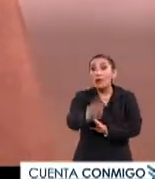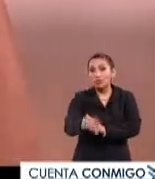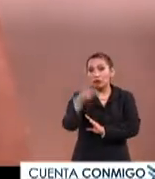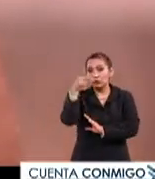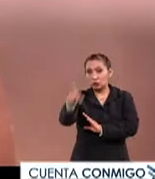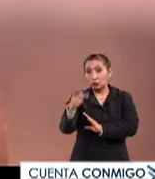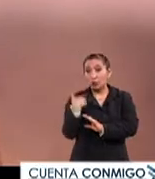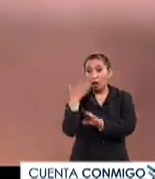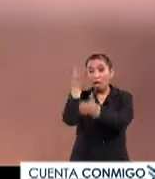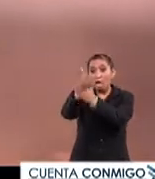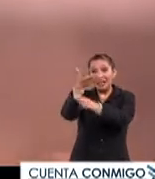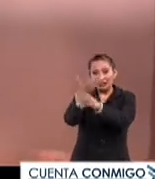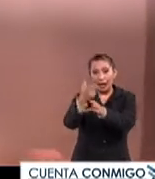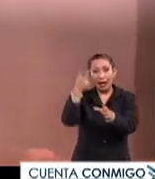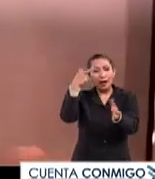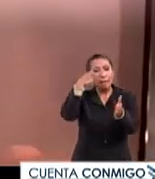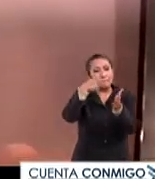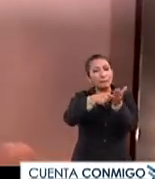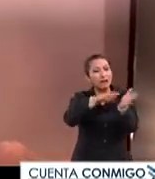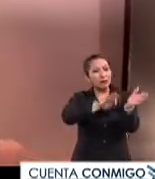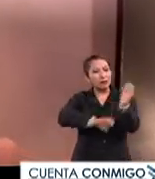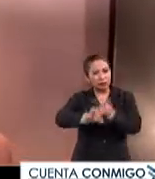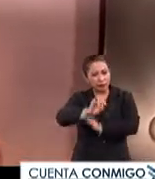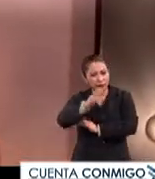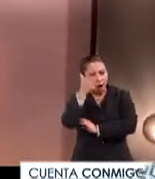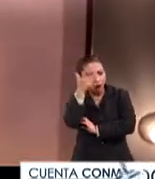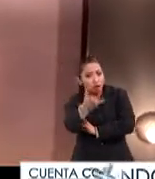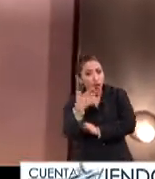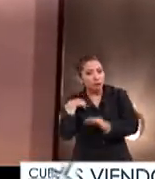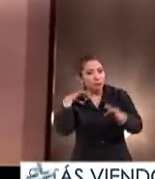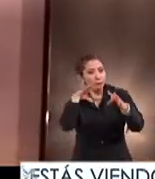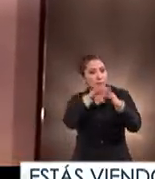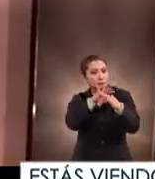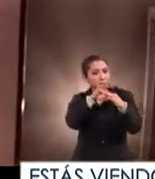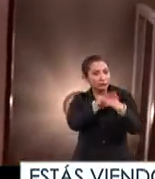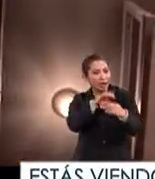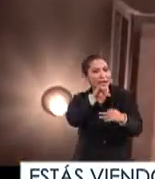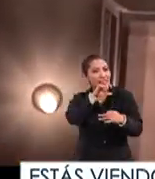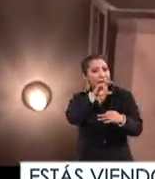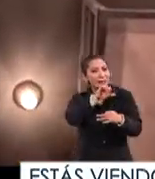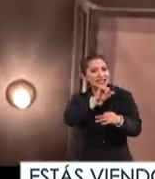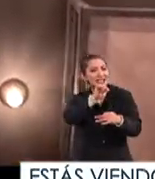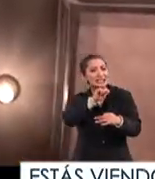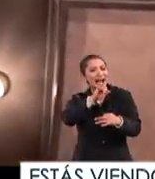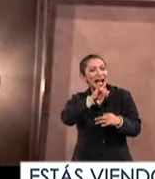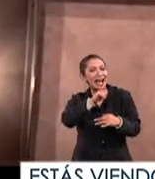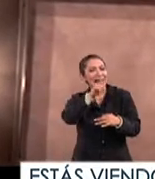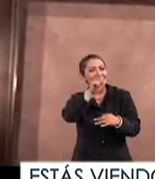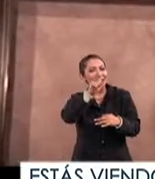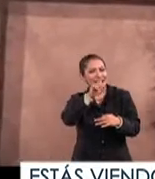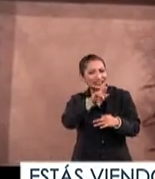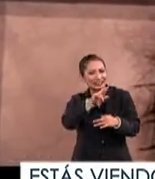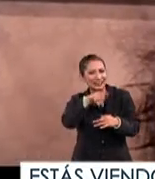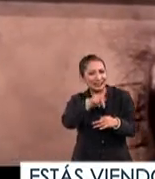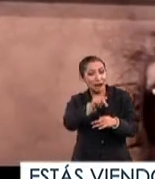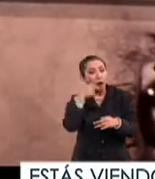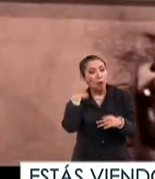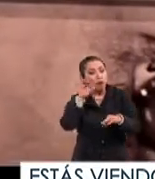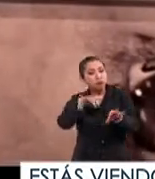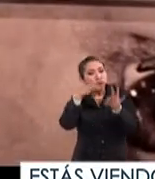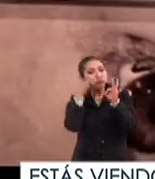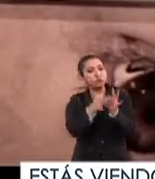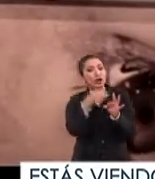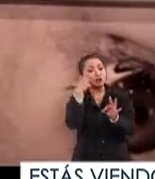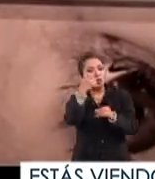su salto a Estados Unidos en el año de 1938 y su alianza con David Selznick, lo que consolidaría su carrera y